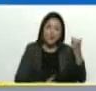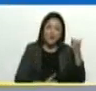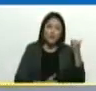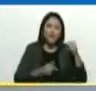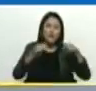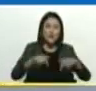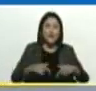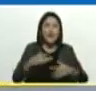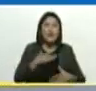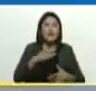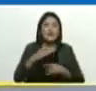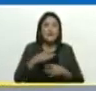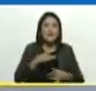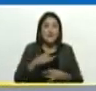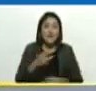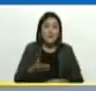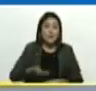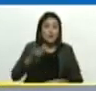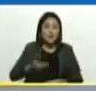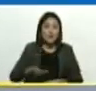este importante evento.